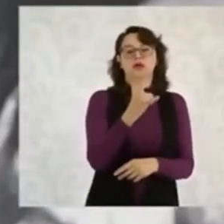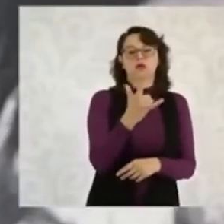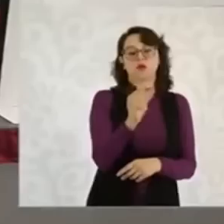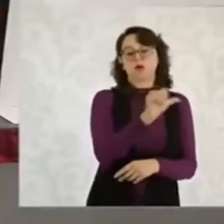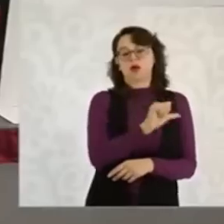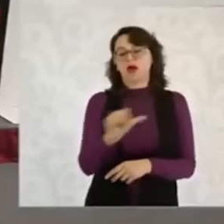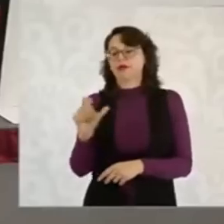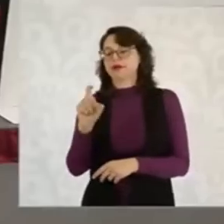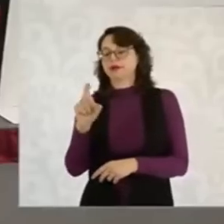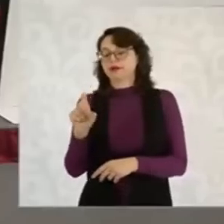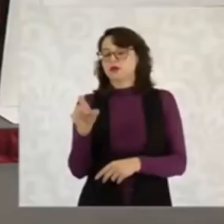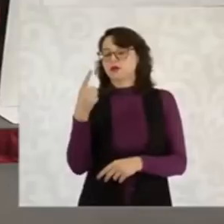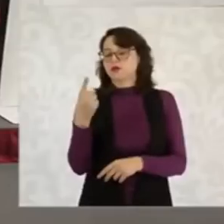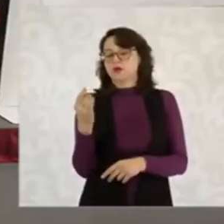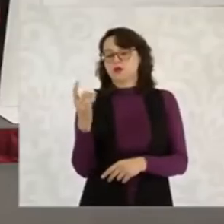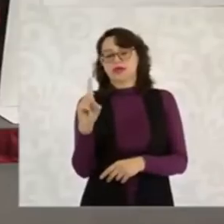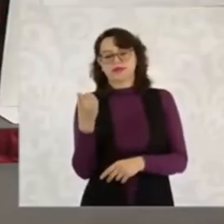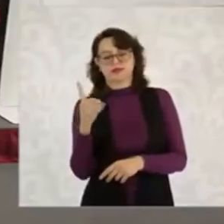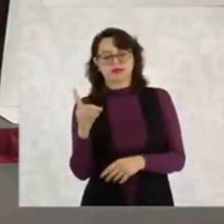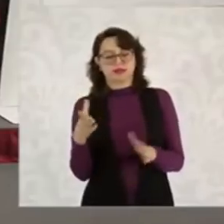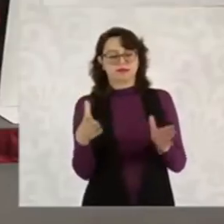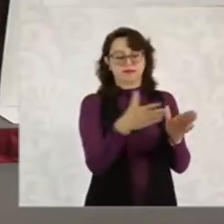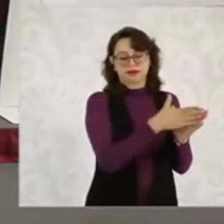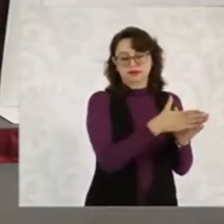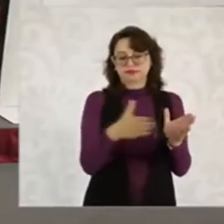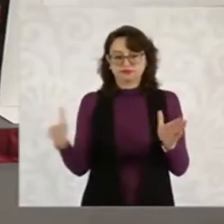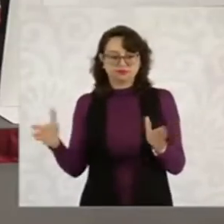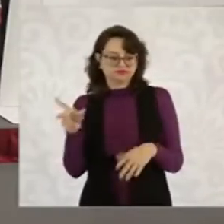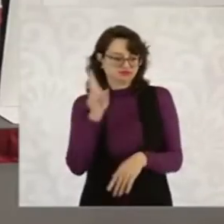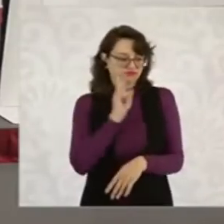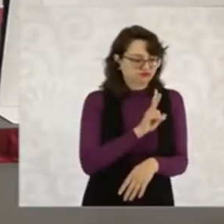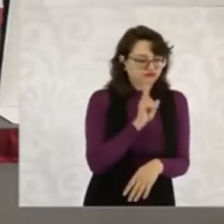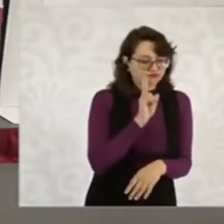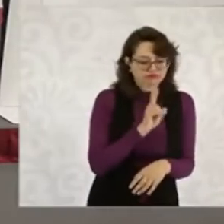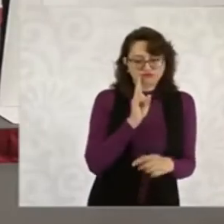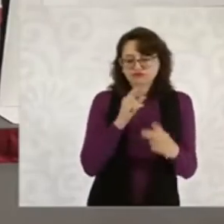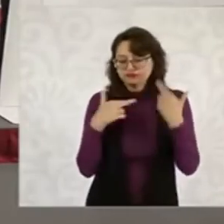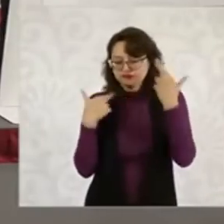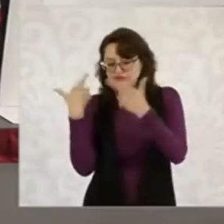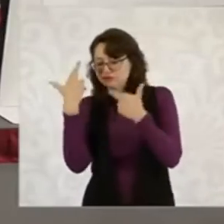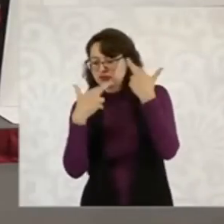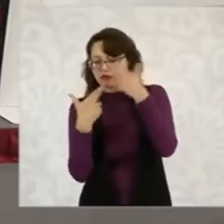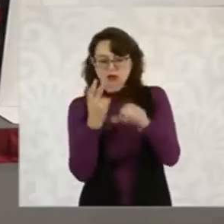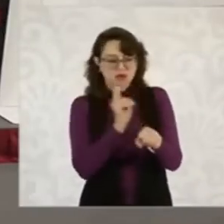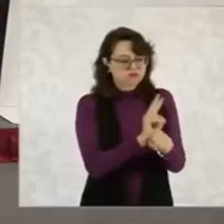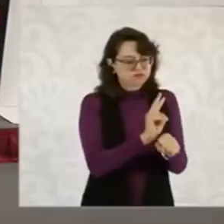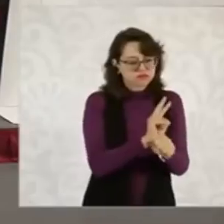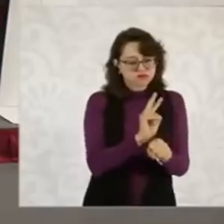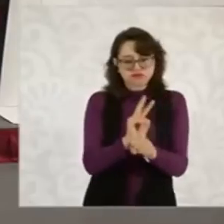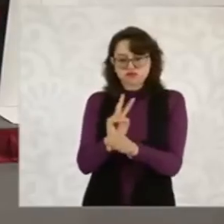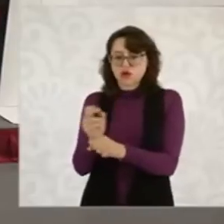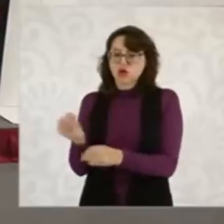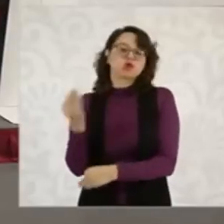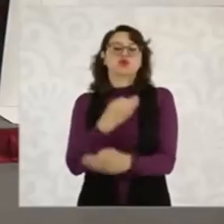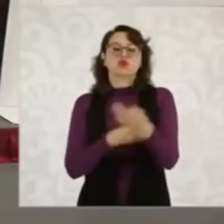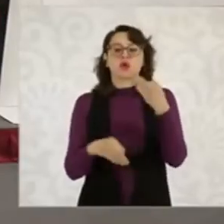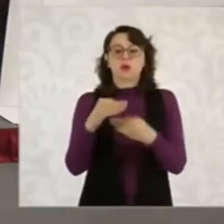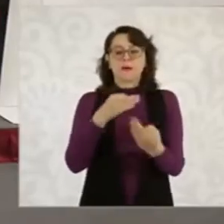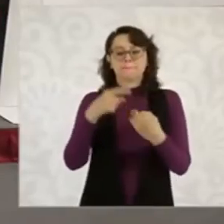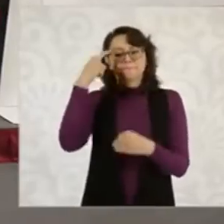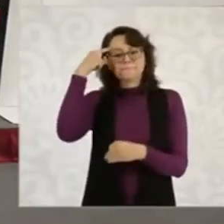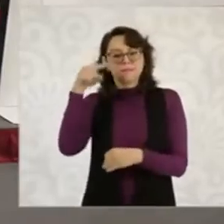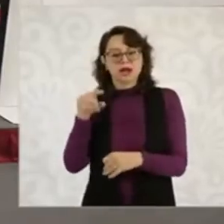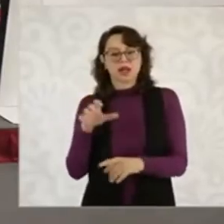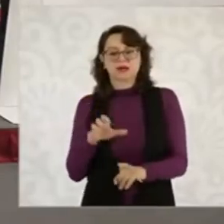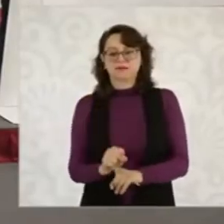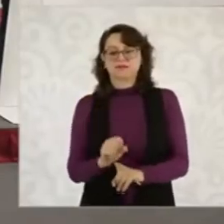31 de diciembre, esto para poder dar evidentemente cabal seguimiento a todos los procesos para su implementación.